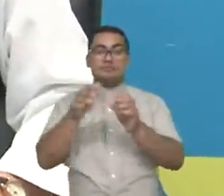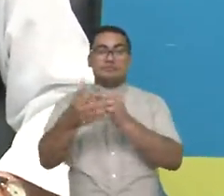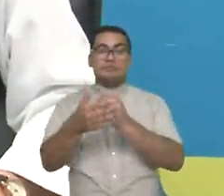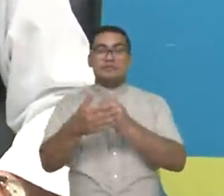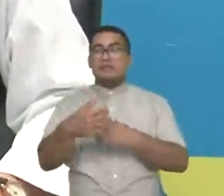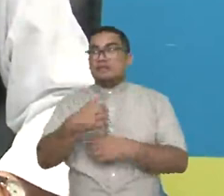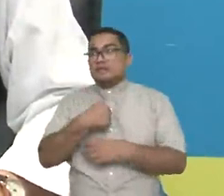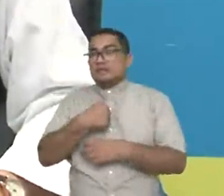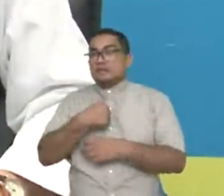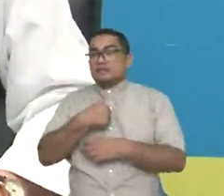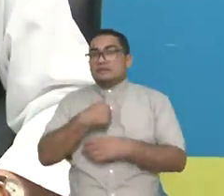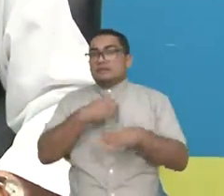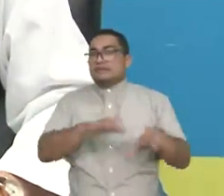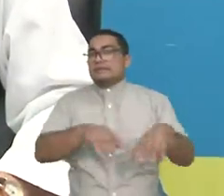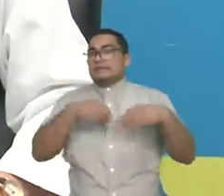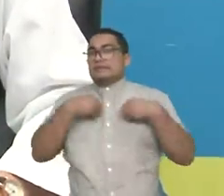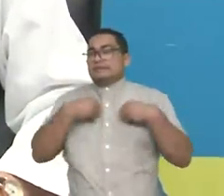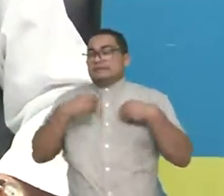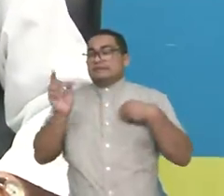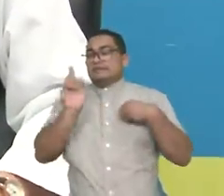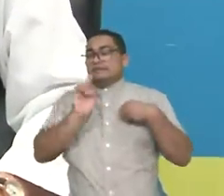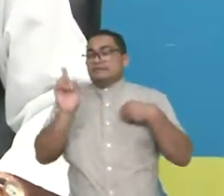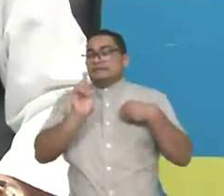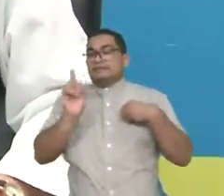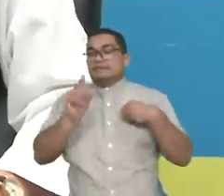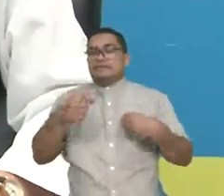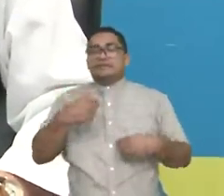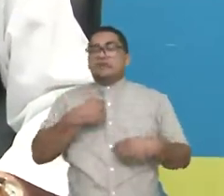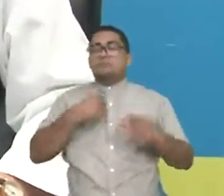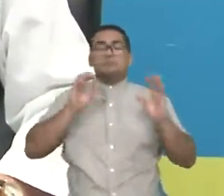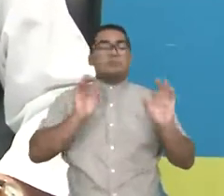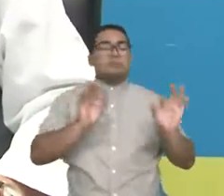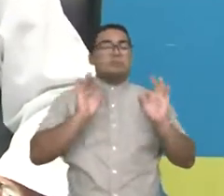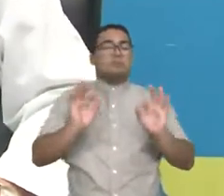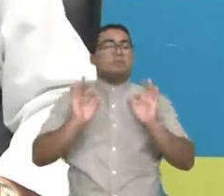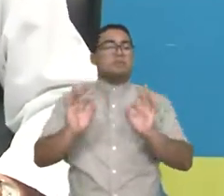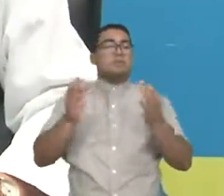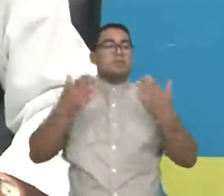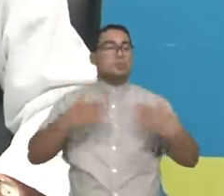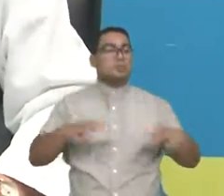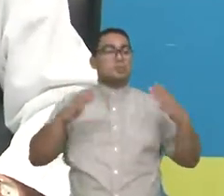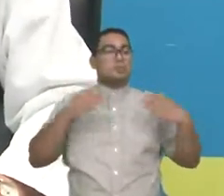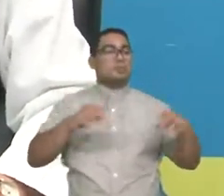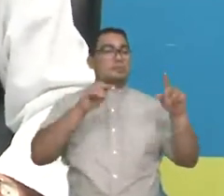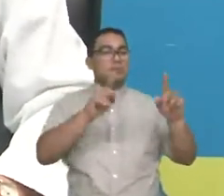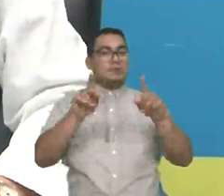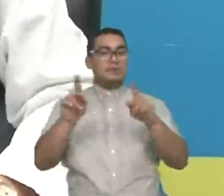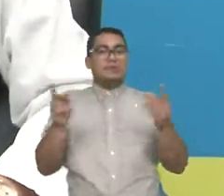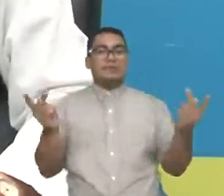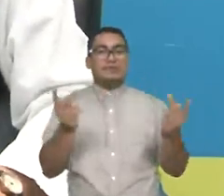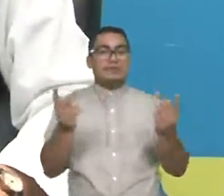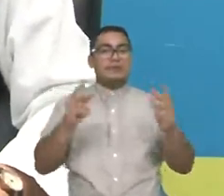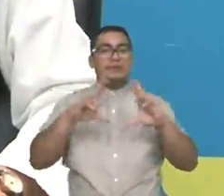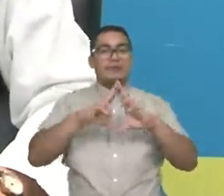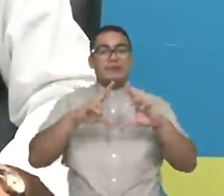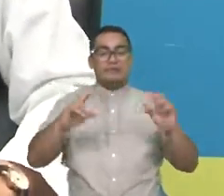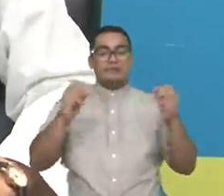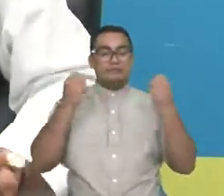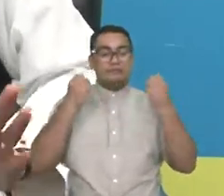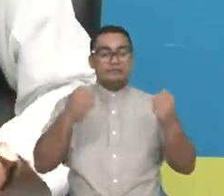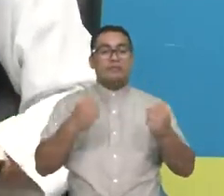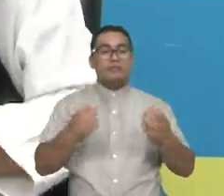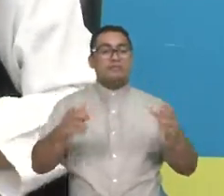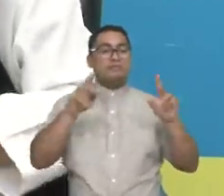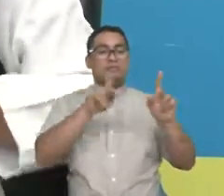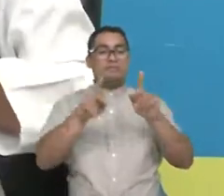quieren aceptar esa realidad. Entonces están negando, no pasa nada, no, si los nicaragüenses estamos fuertes, no, si los nicaragüenses, cuántas